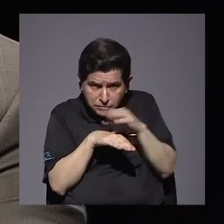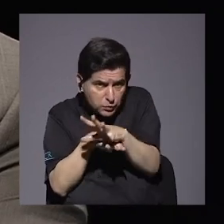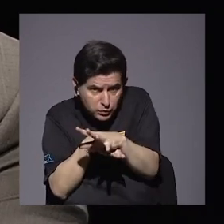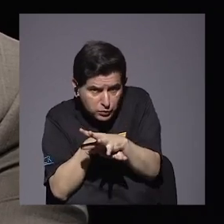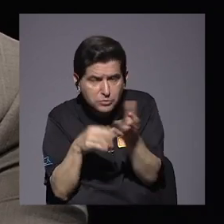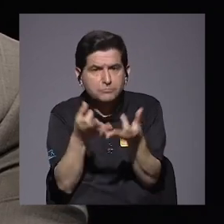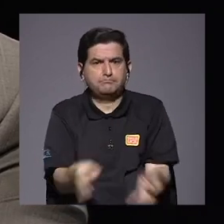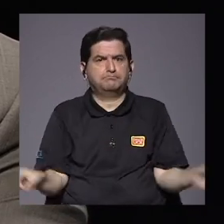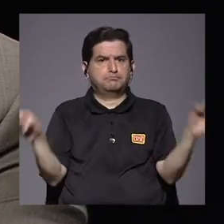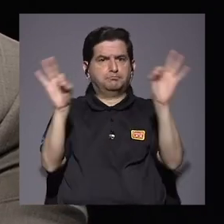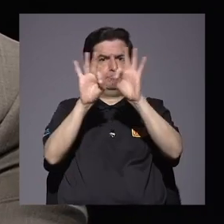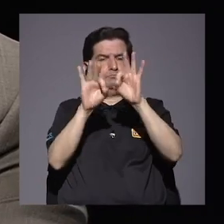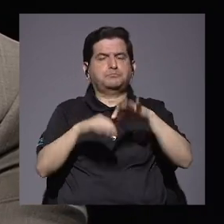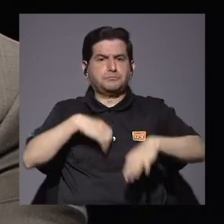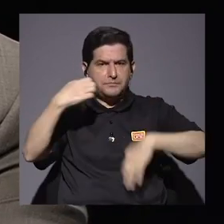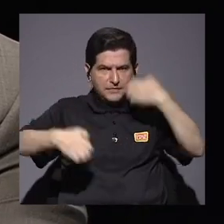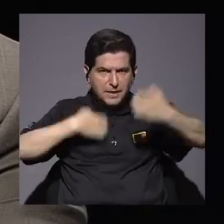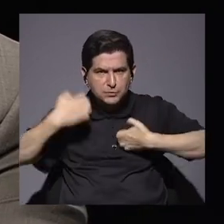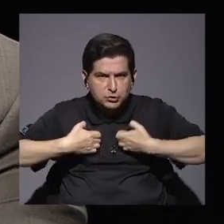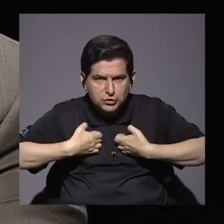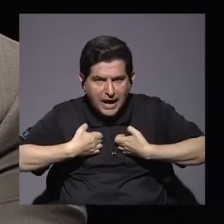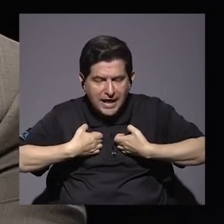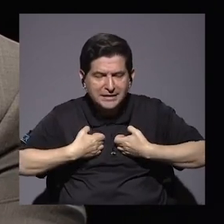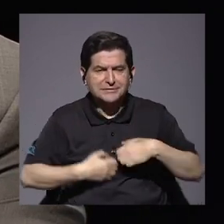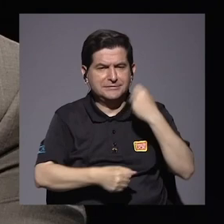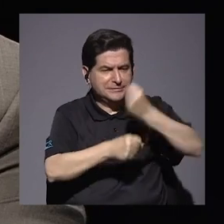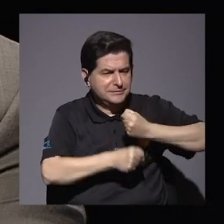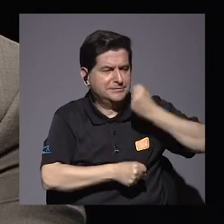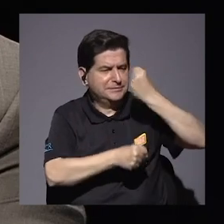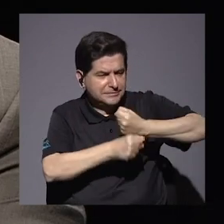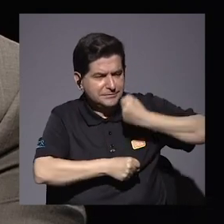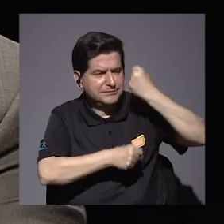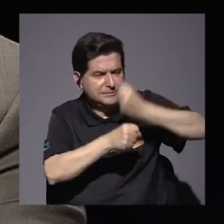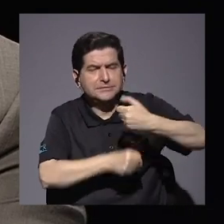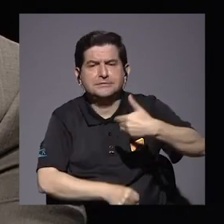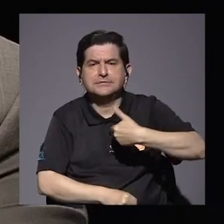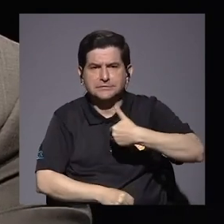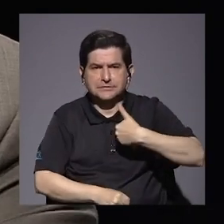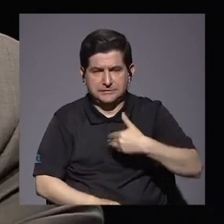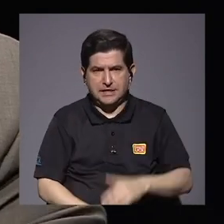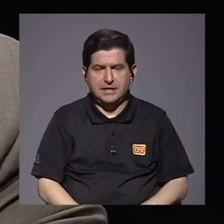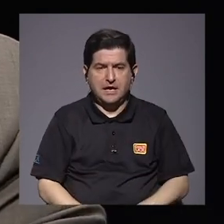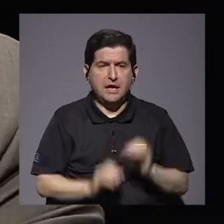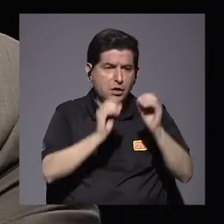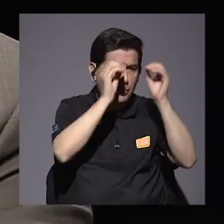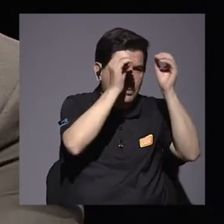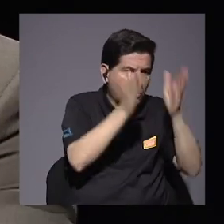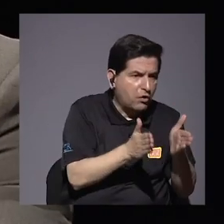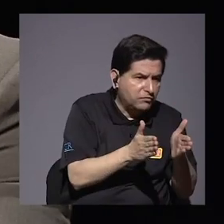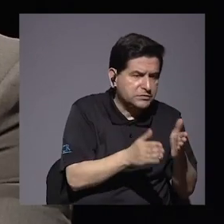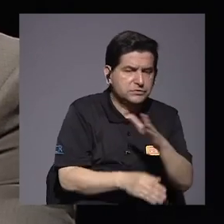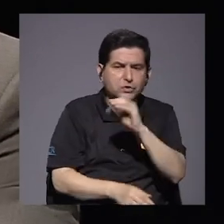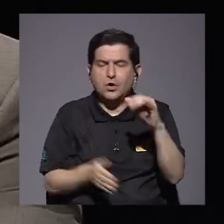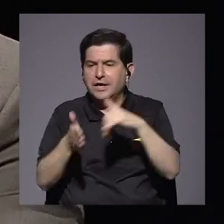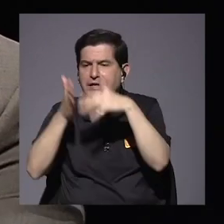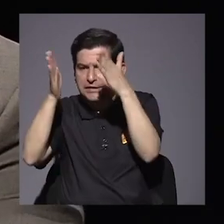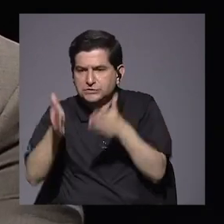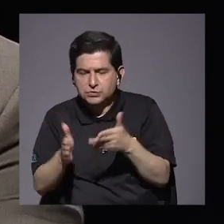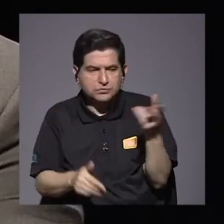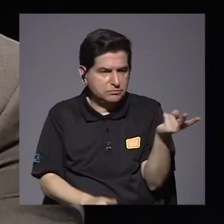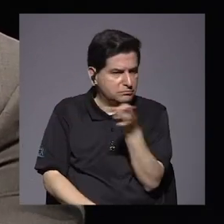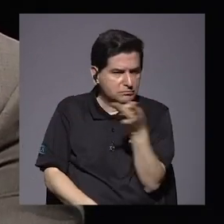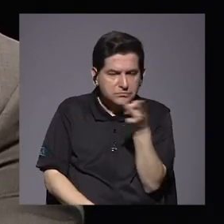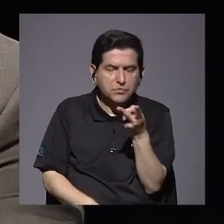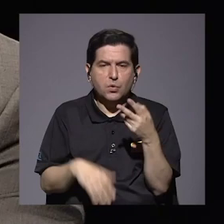eso tiene implicaciones importantes a nivel emocional, porque el esfuerzo que tienen que hacer tanto docentes como